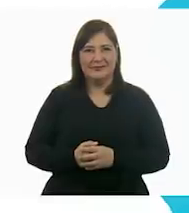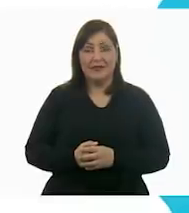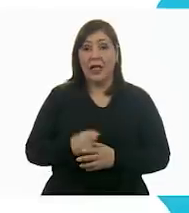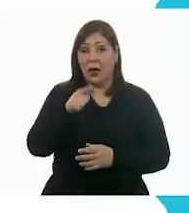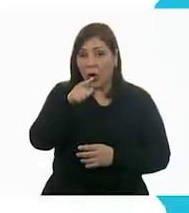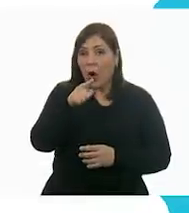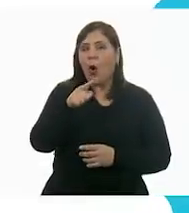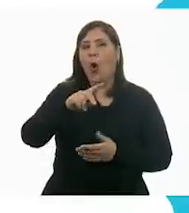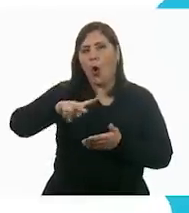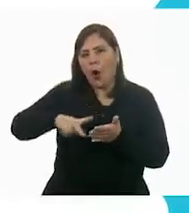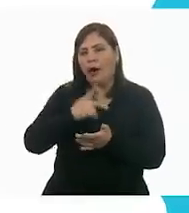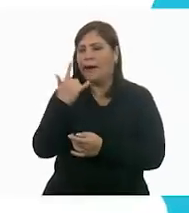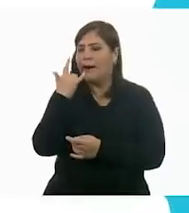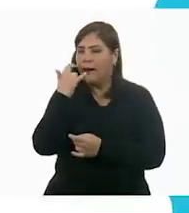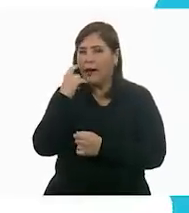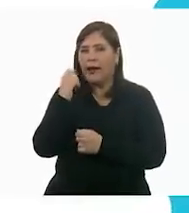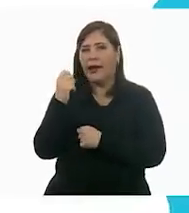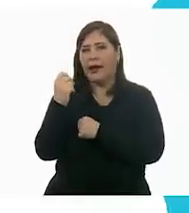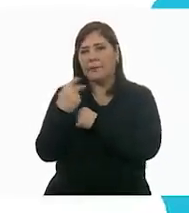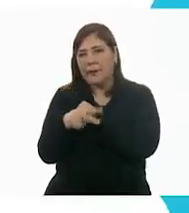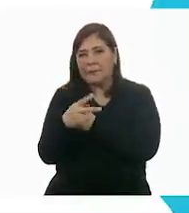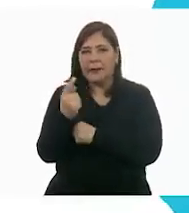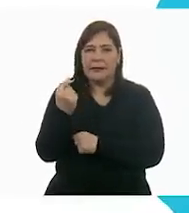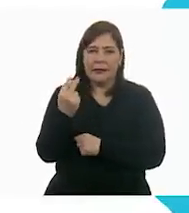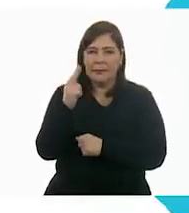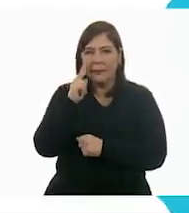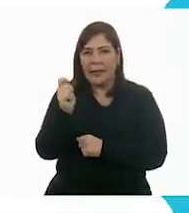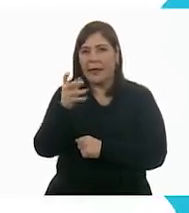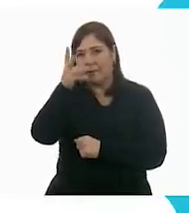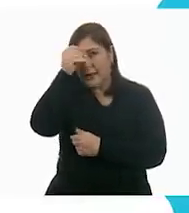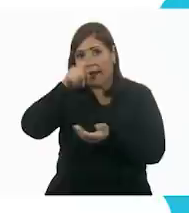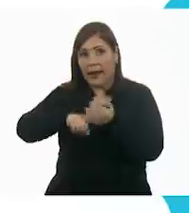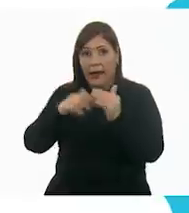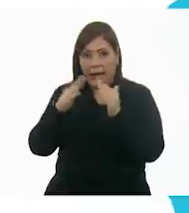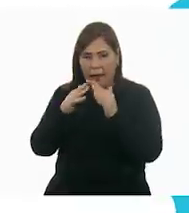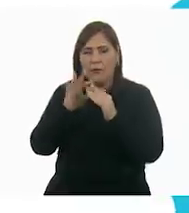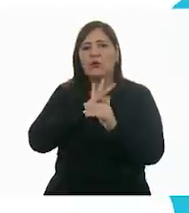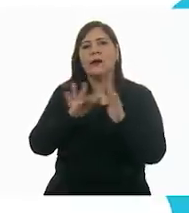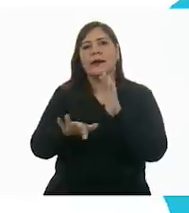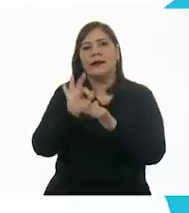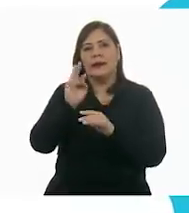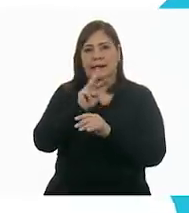Si quieres volver a ver los programas de Aprende en Casa, los puedes encontrar en la